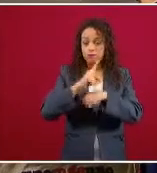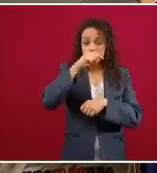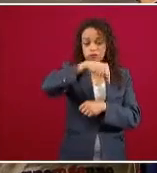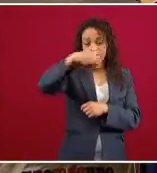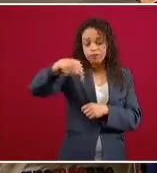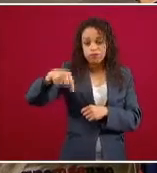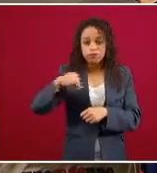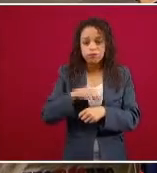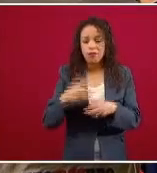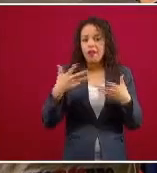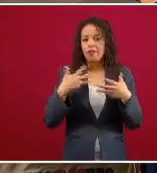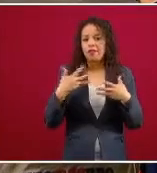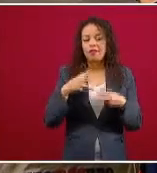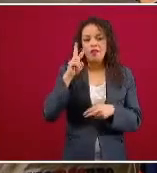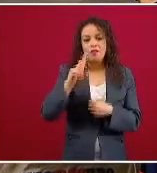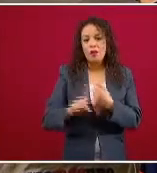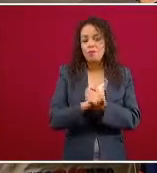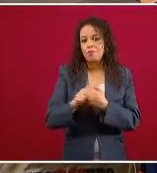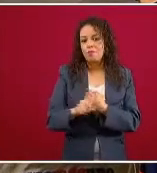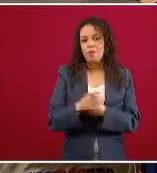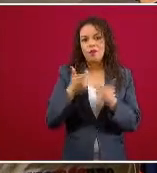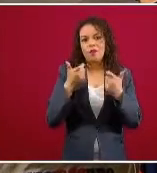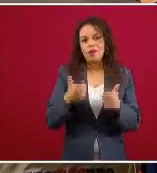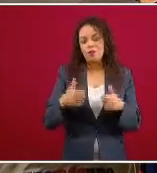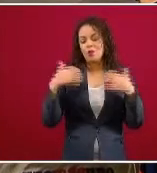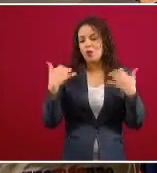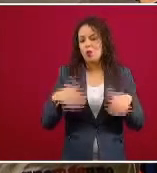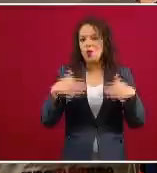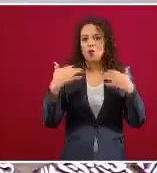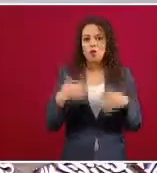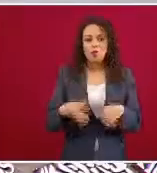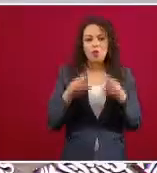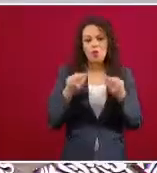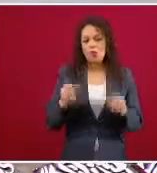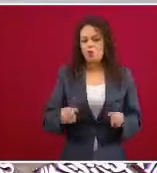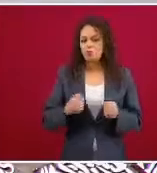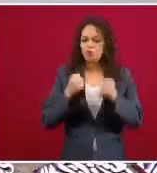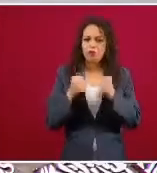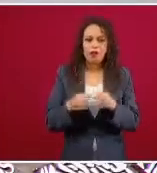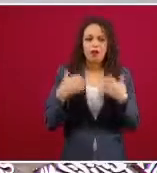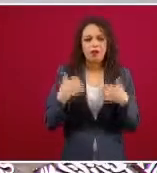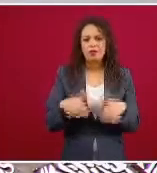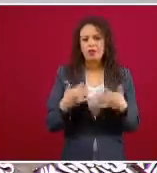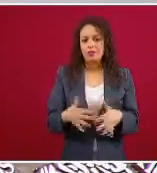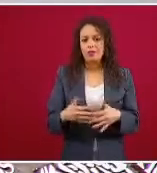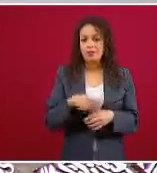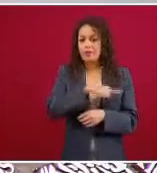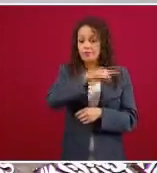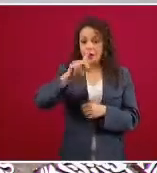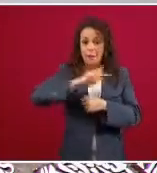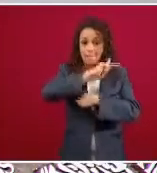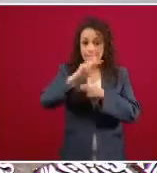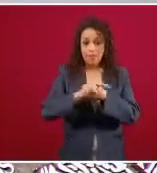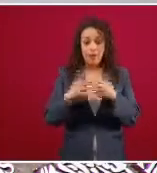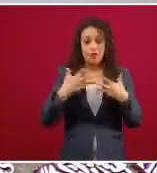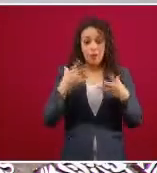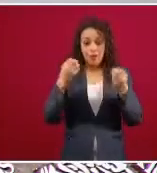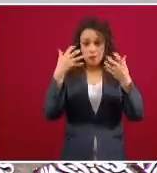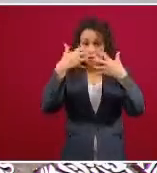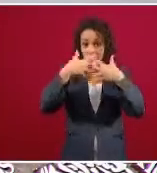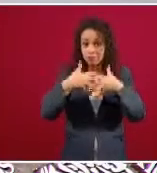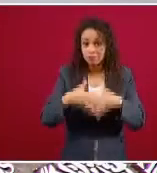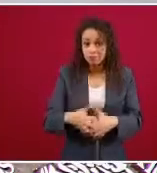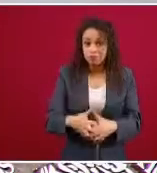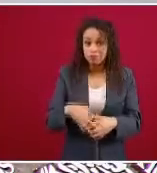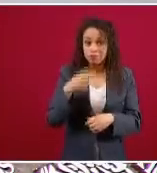económica fuerte y países productores fuertes, que tienen una producción alta,